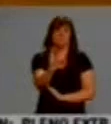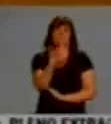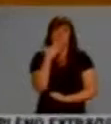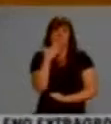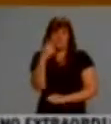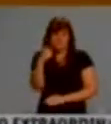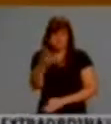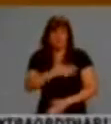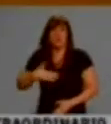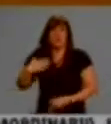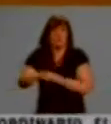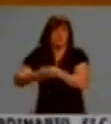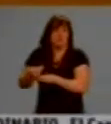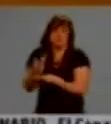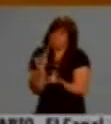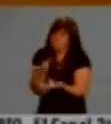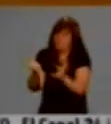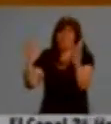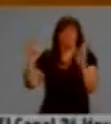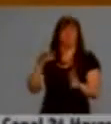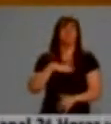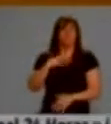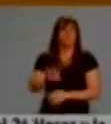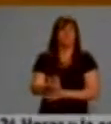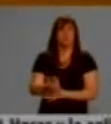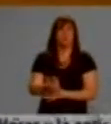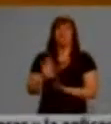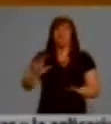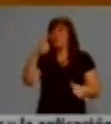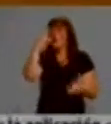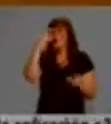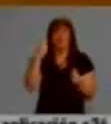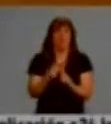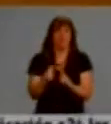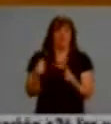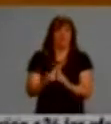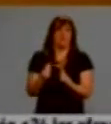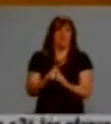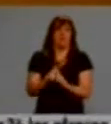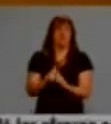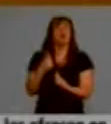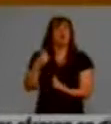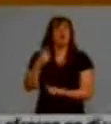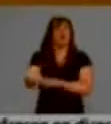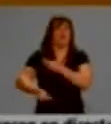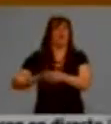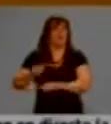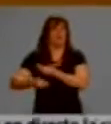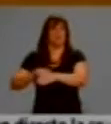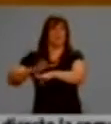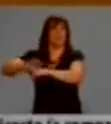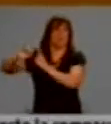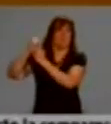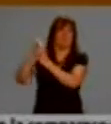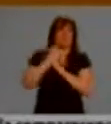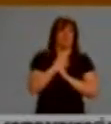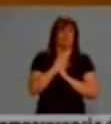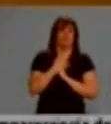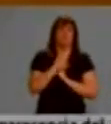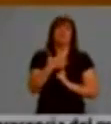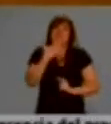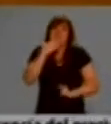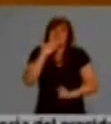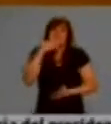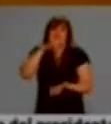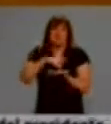emplear, es muy libre de hacerlos. Lo que no tiene sentido es convertirlos en un arma de presión. Si cada